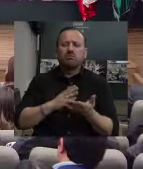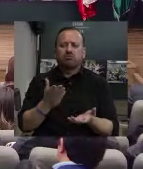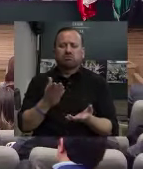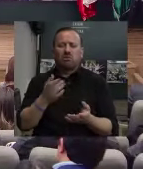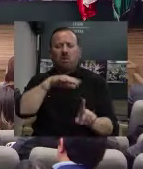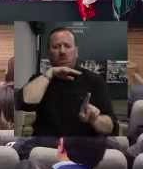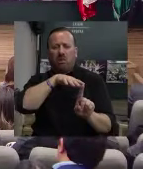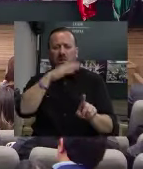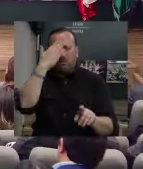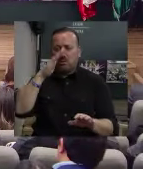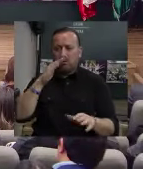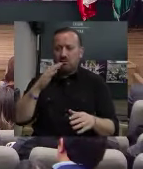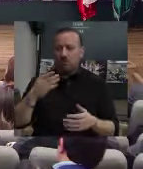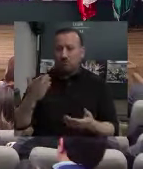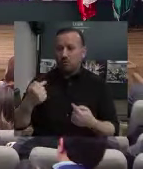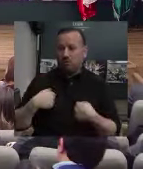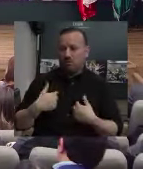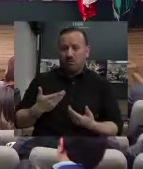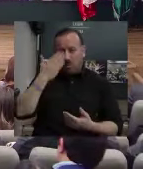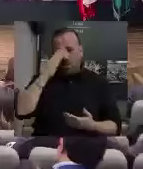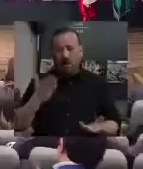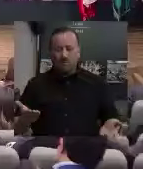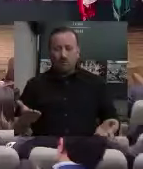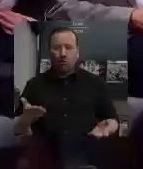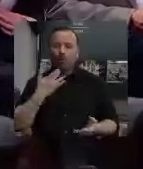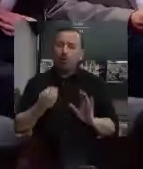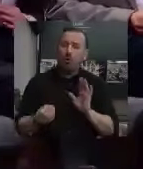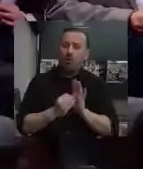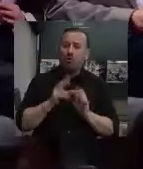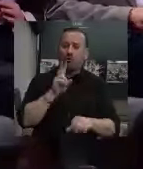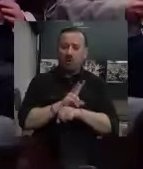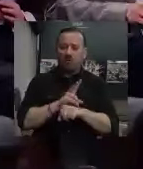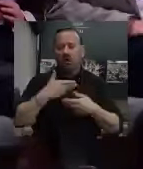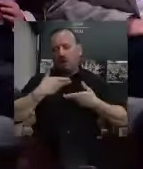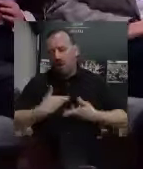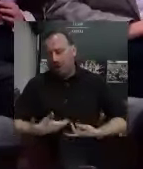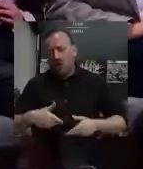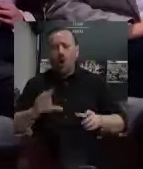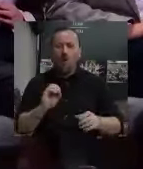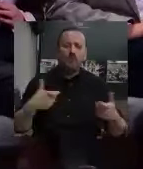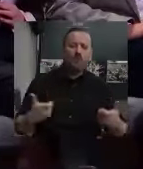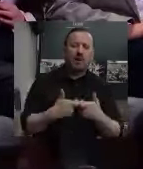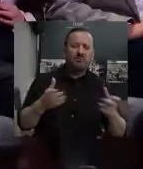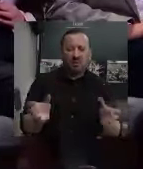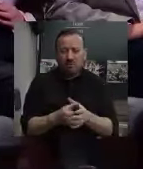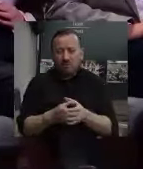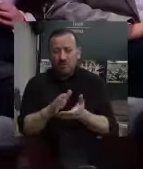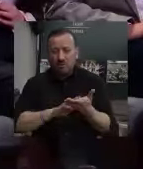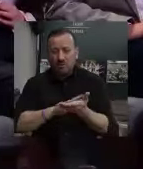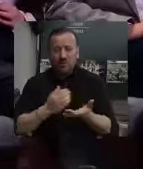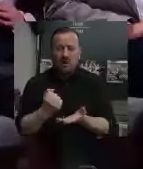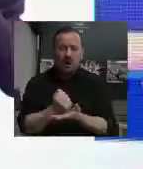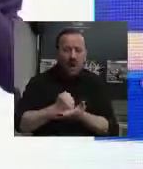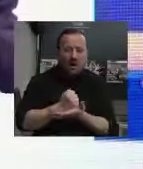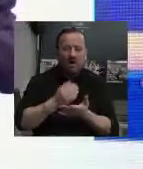la reputación a nosotros Porque cuando el profesor se cansaba o peleaba con la junta de la asociación